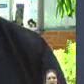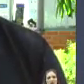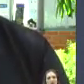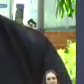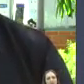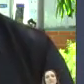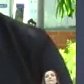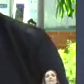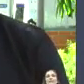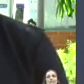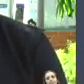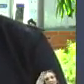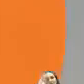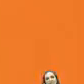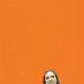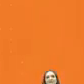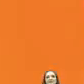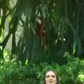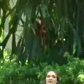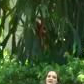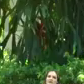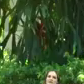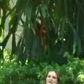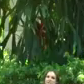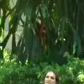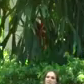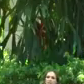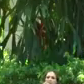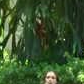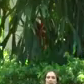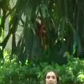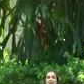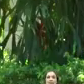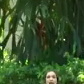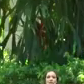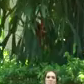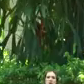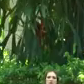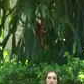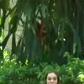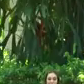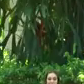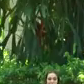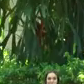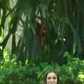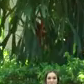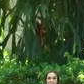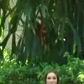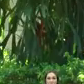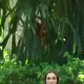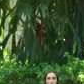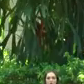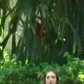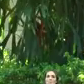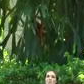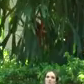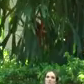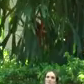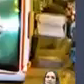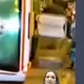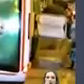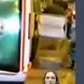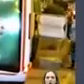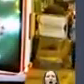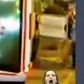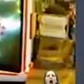¿qué tal? Buenas tardes para usted y para todos los televidentes. Por fortuna, los menores que viajaban en este vehículo, su estado de salud es positivo. Fueron atendidos con